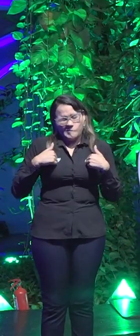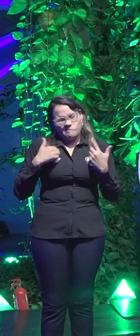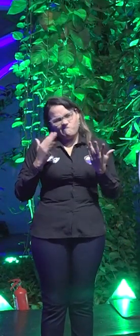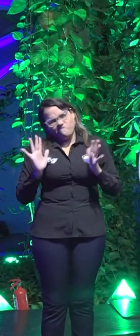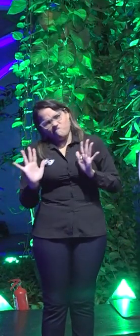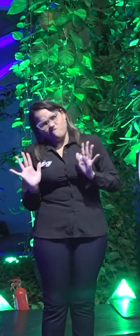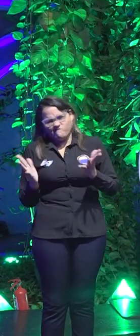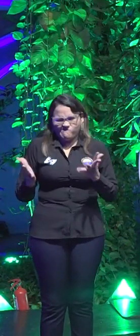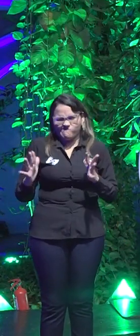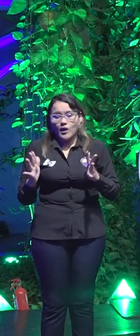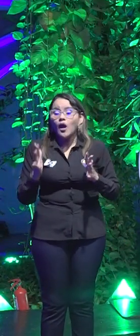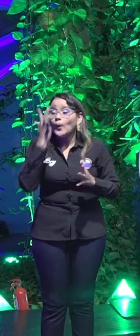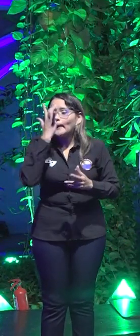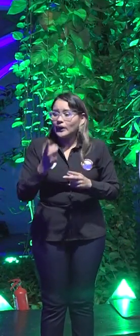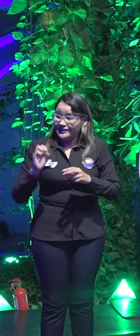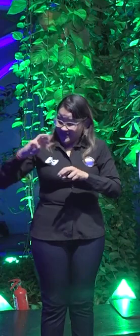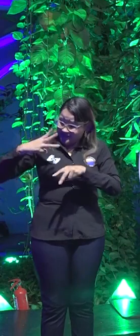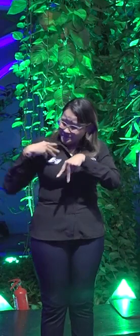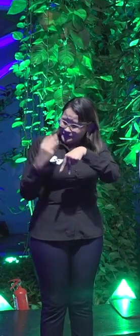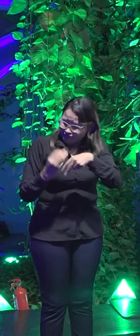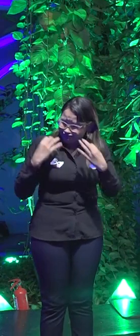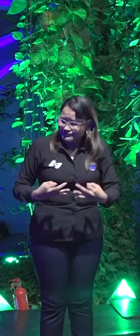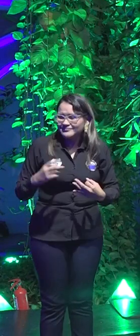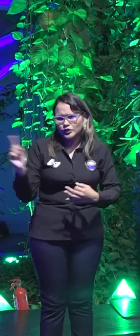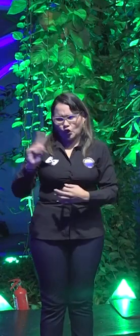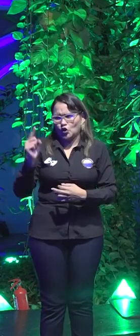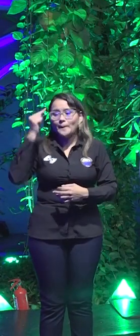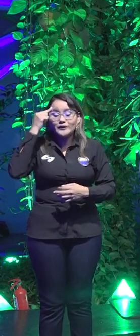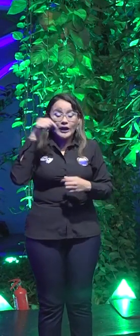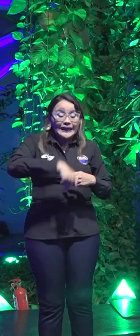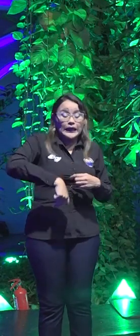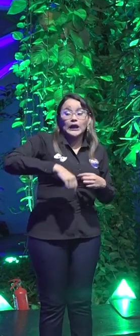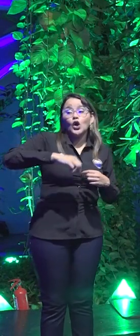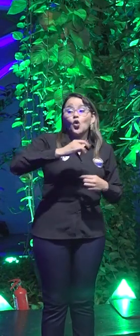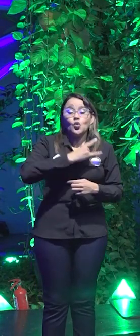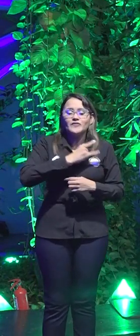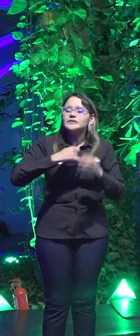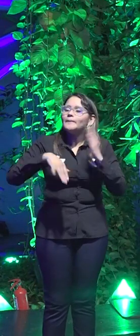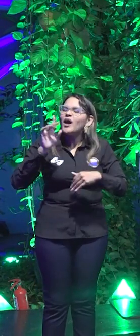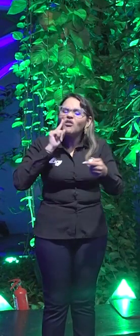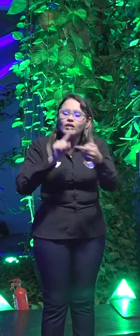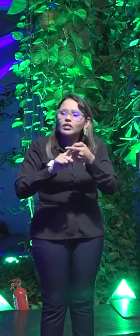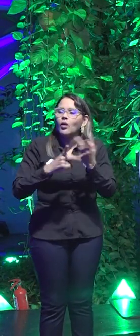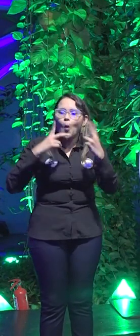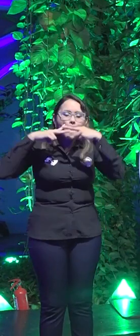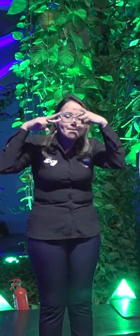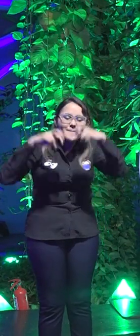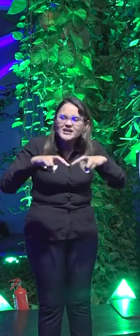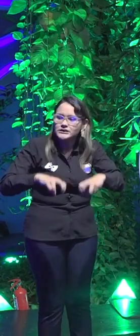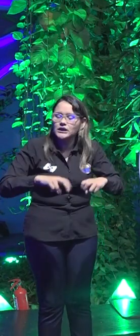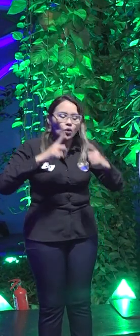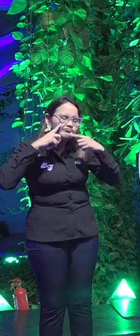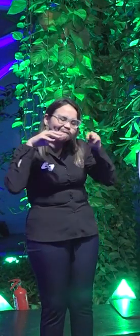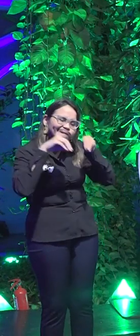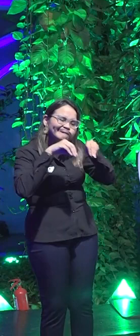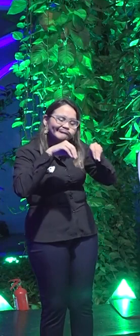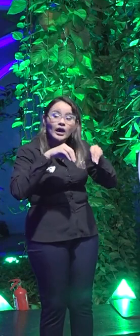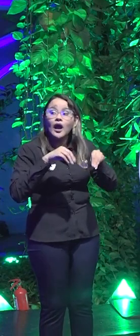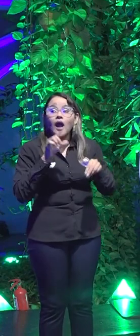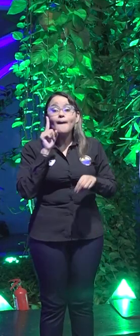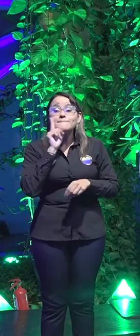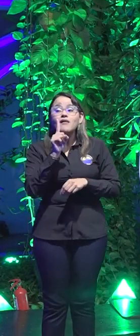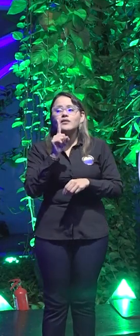que la universidad forma, investiga, pero si forma con compromiso social, pues